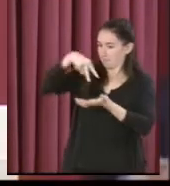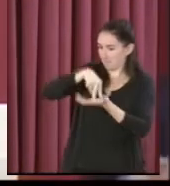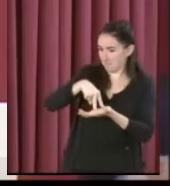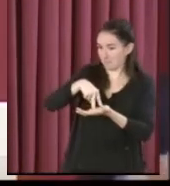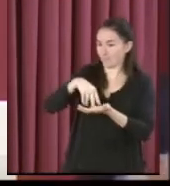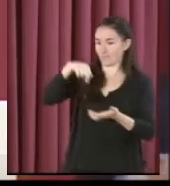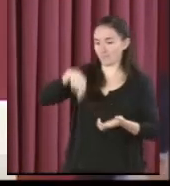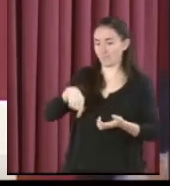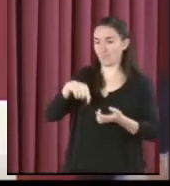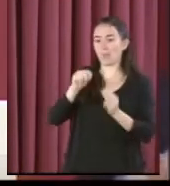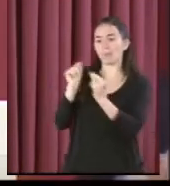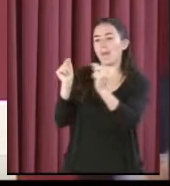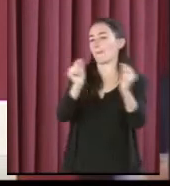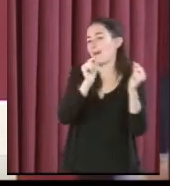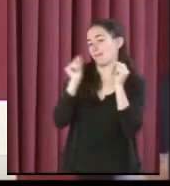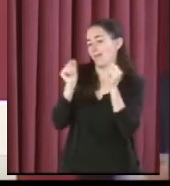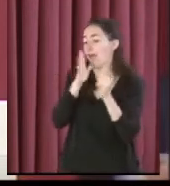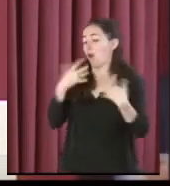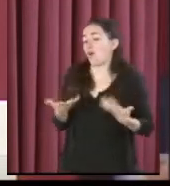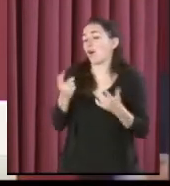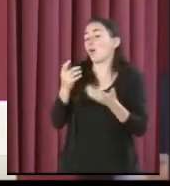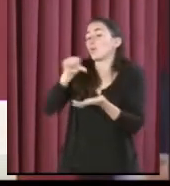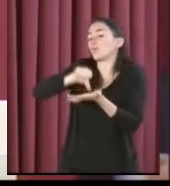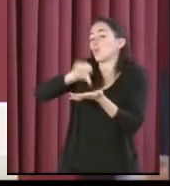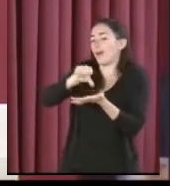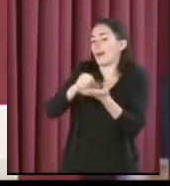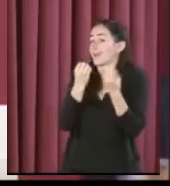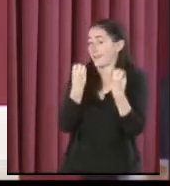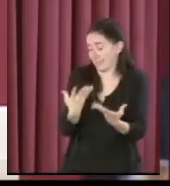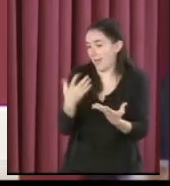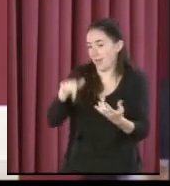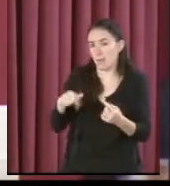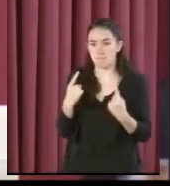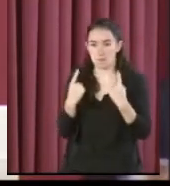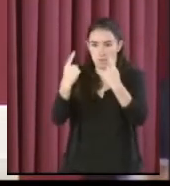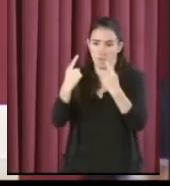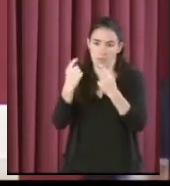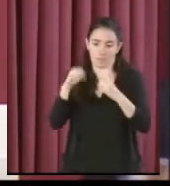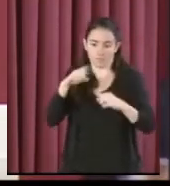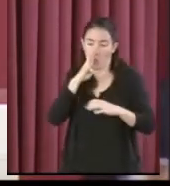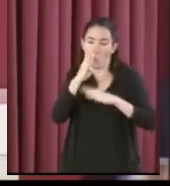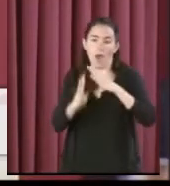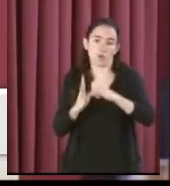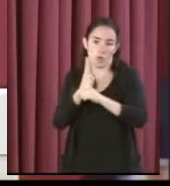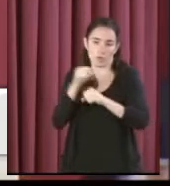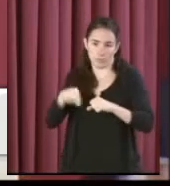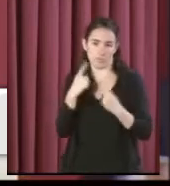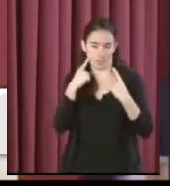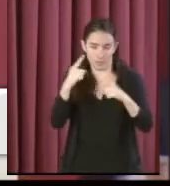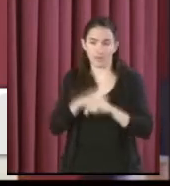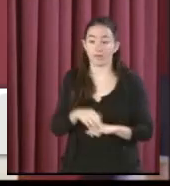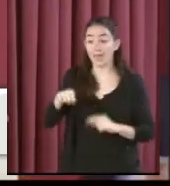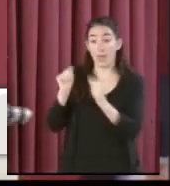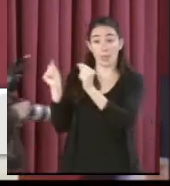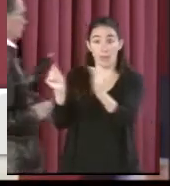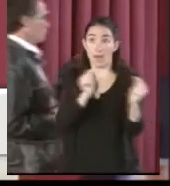el primer debate sobre el estado de la ciudad de esta legislatura. Y les diré por qué. Porque este debate es un ejercicio